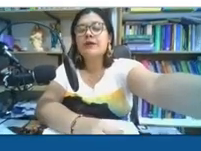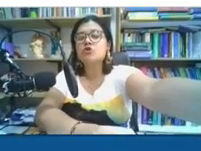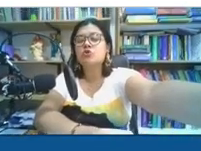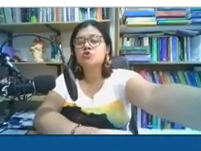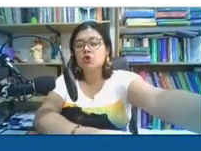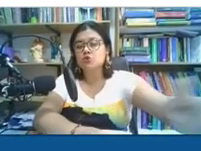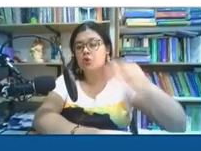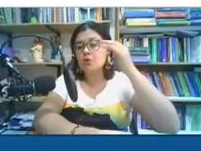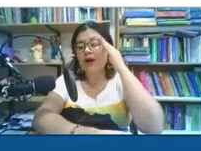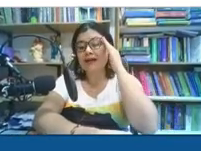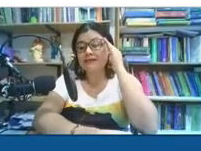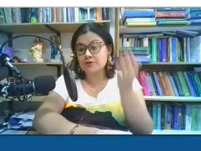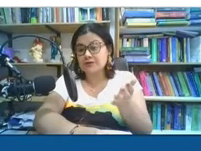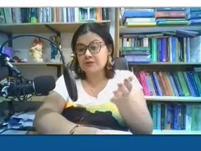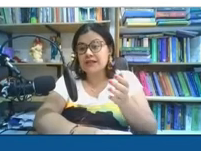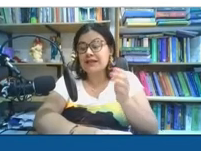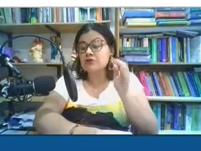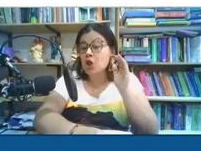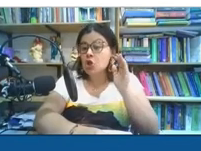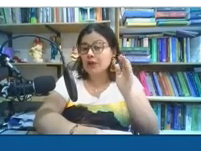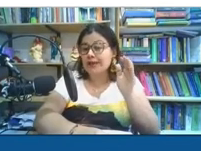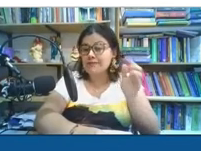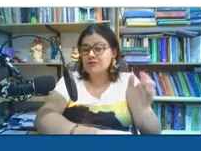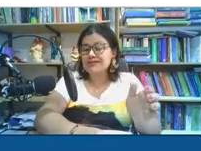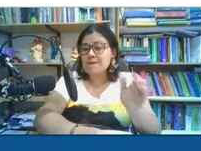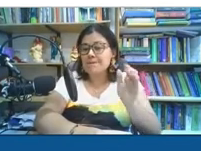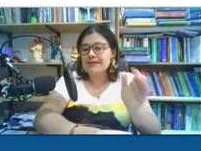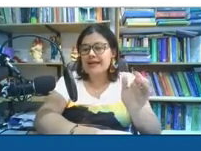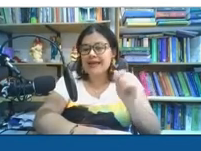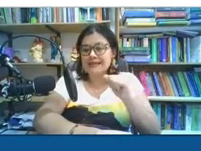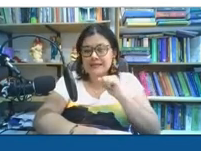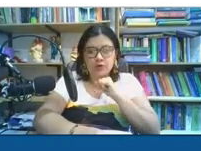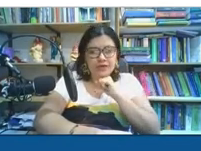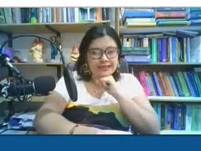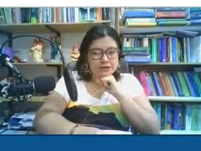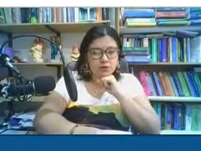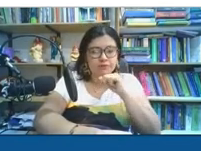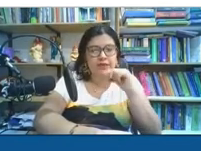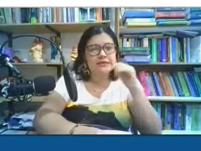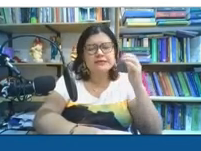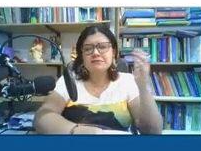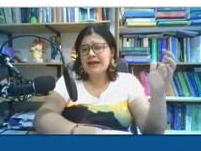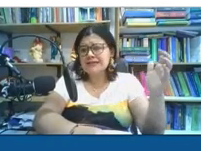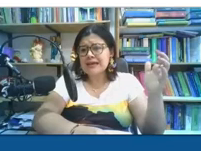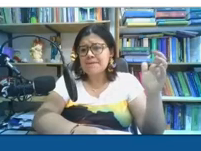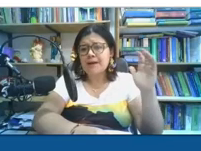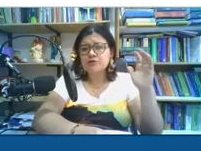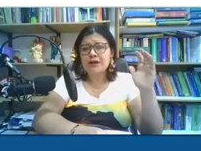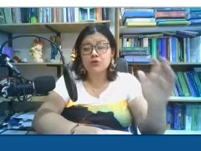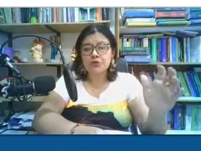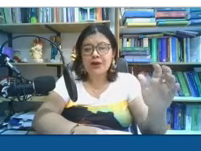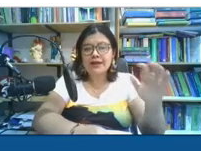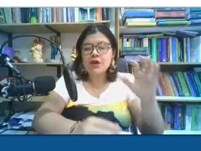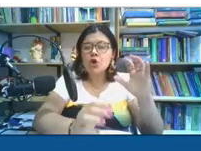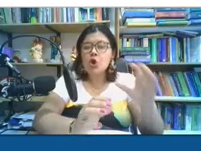por eso nosotros como asesores especializados lo que queremos es brindar esta orientación sin más vamos